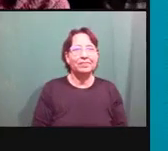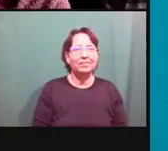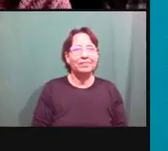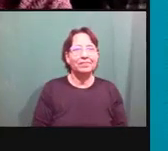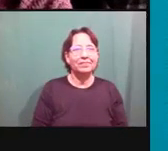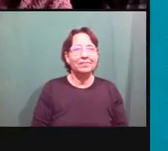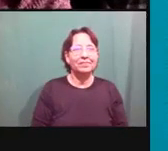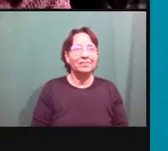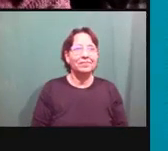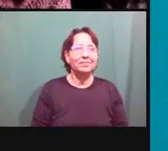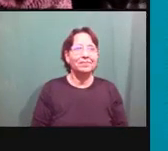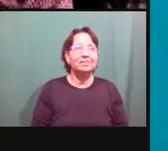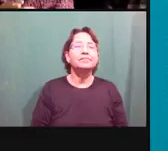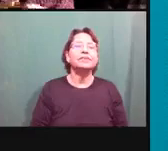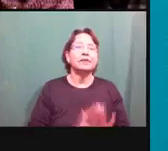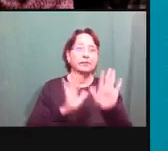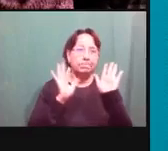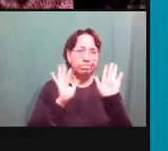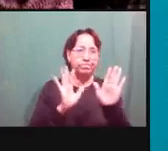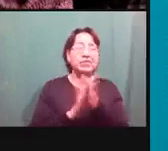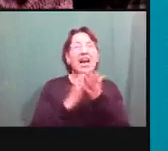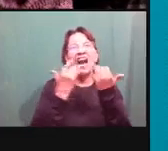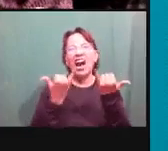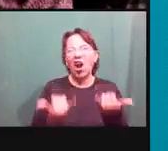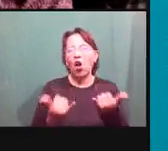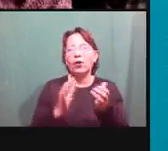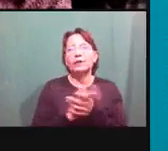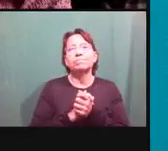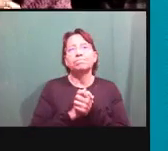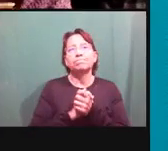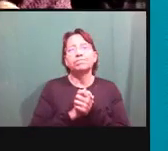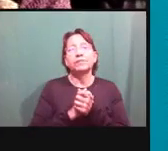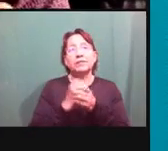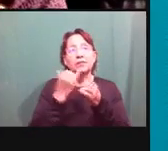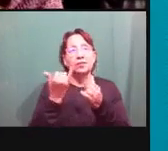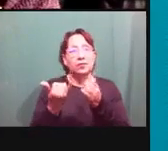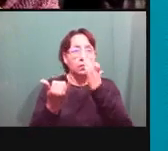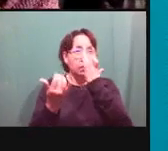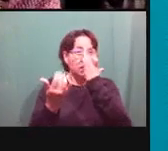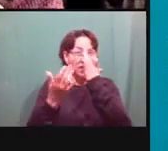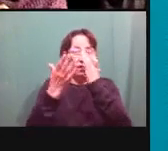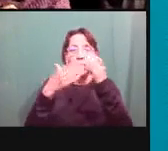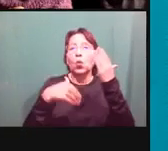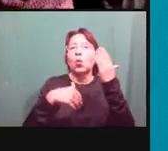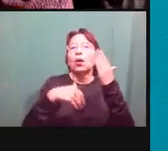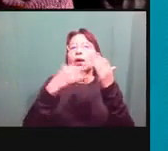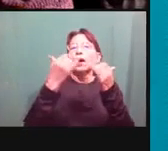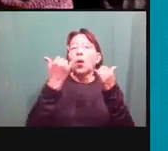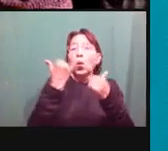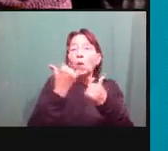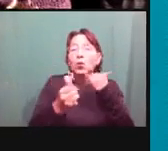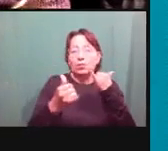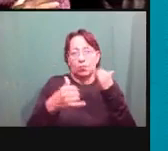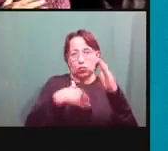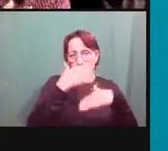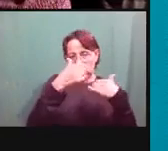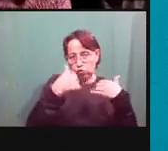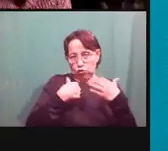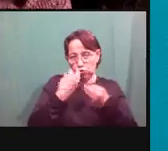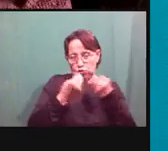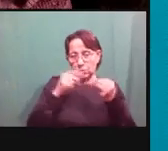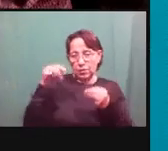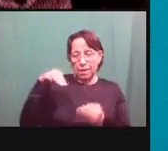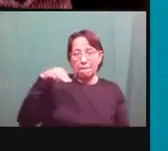Bueno, entonces ahora queremos introducir a uno de nuestros últimos procesos que hemos realizado. Digamos, Mateo